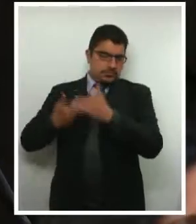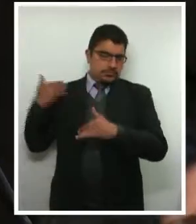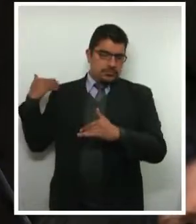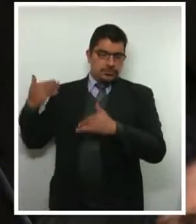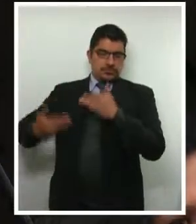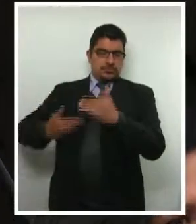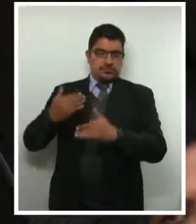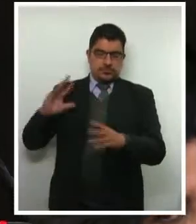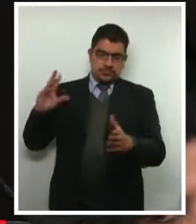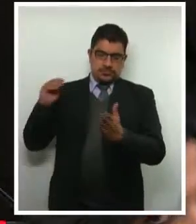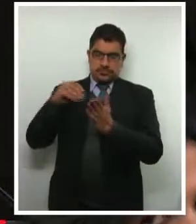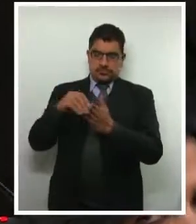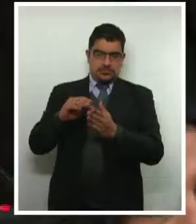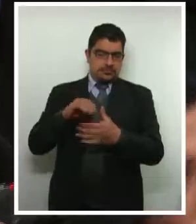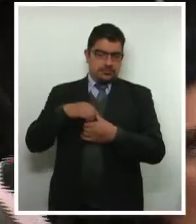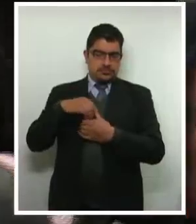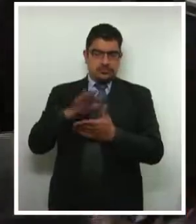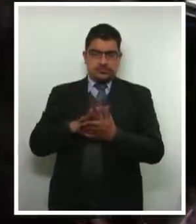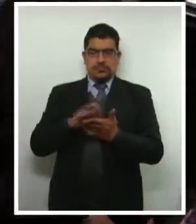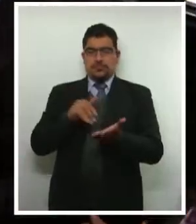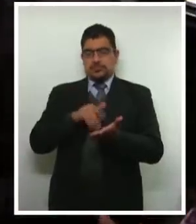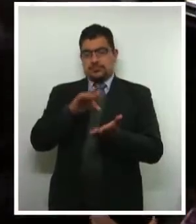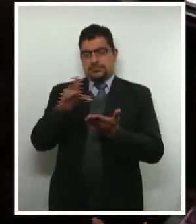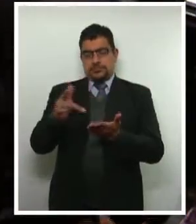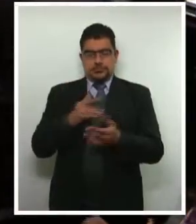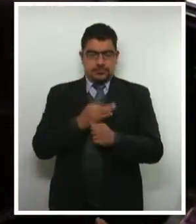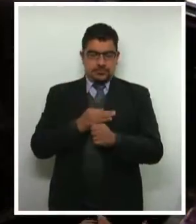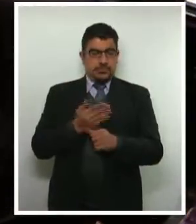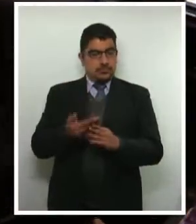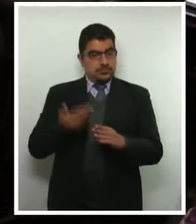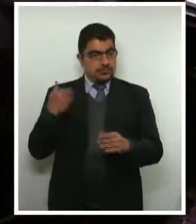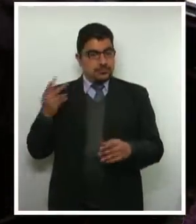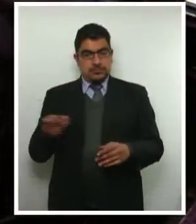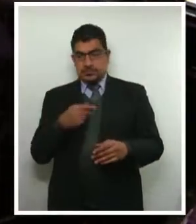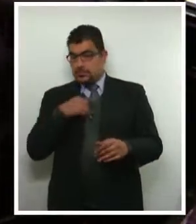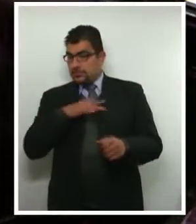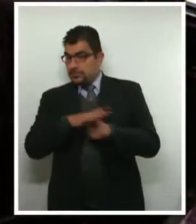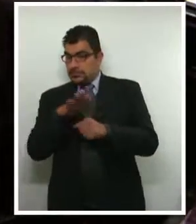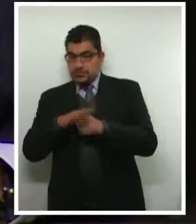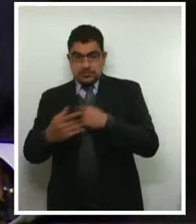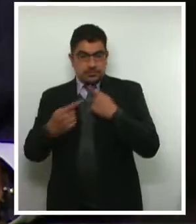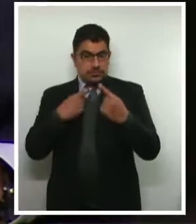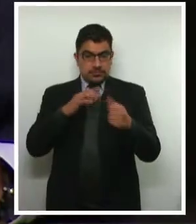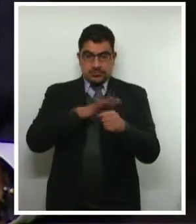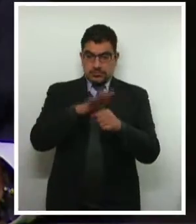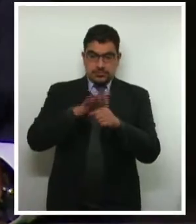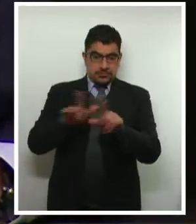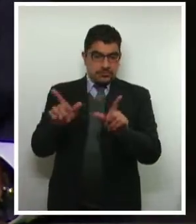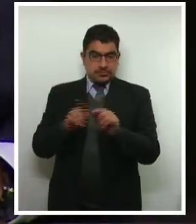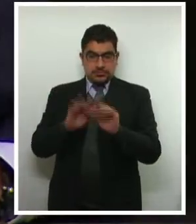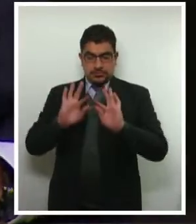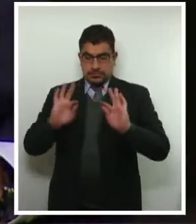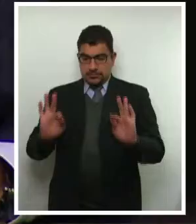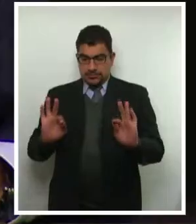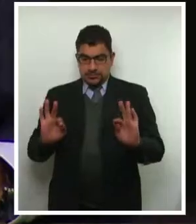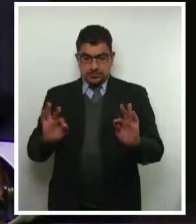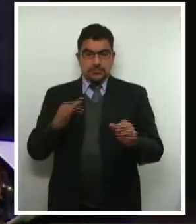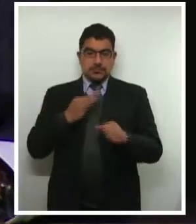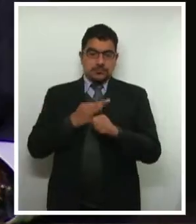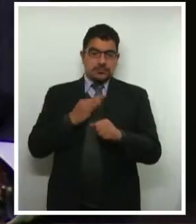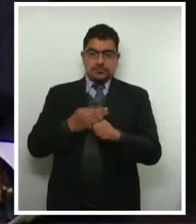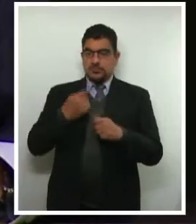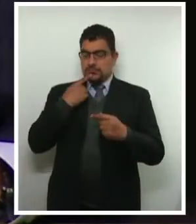en el proemio de esto. Antes de preguntar si el tema está suficientemente discutido y retomando